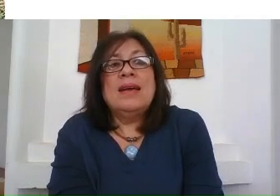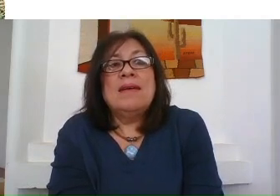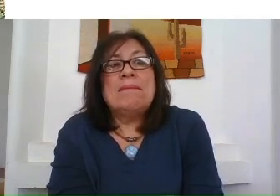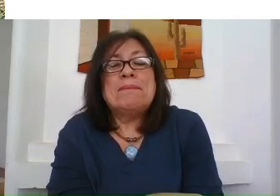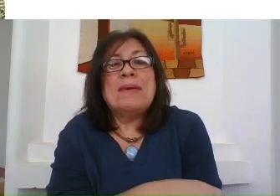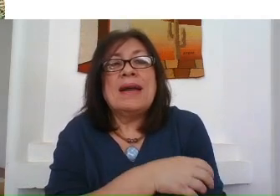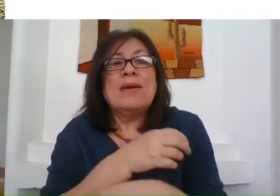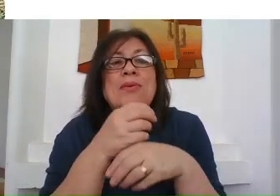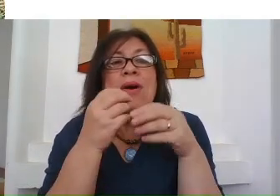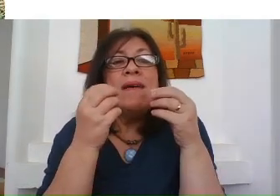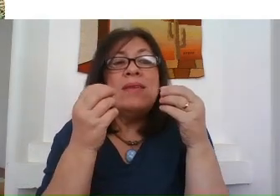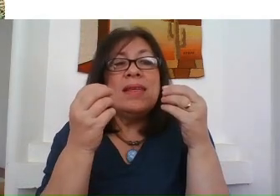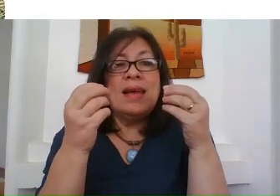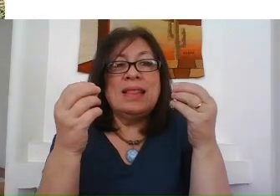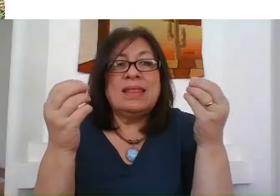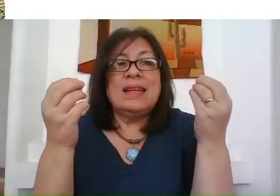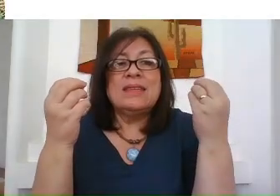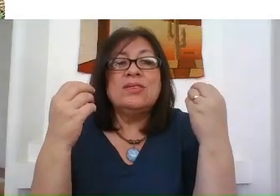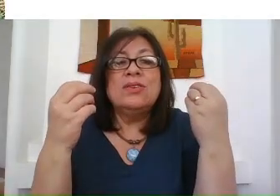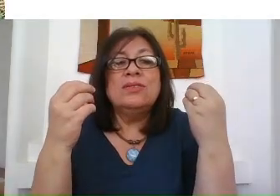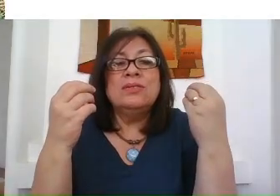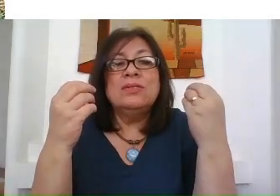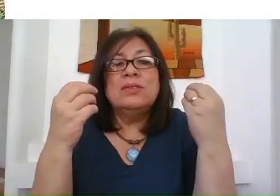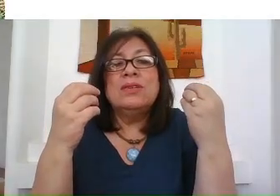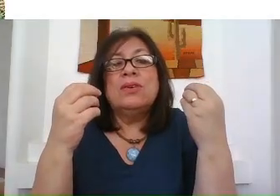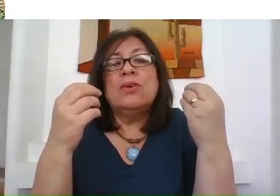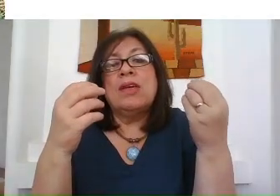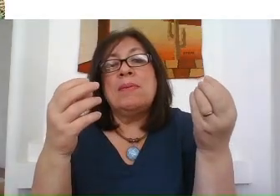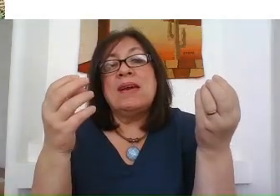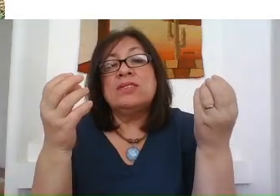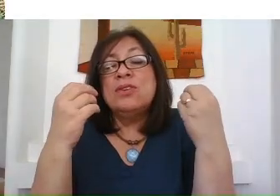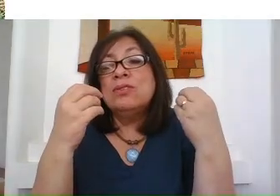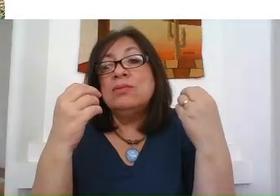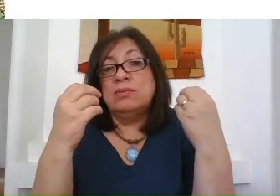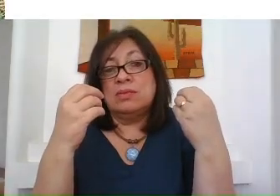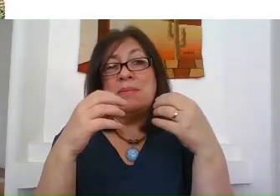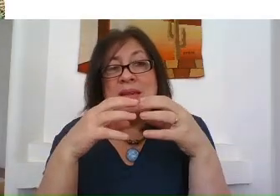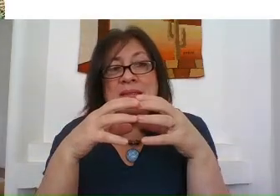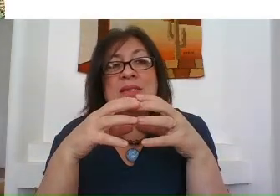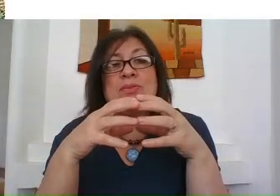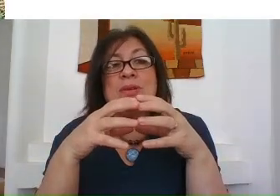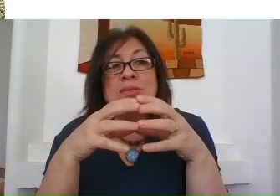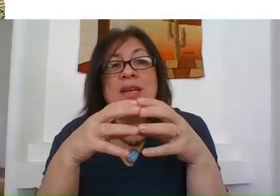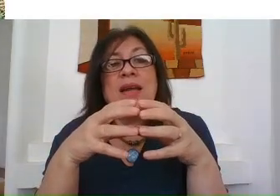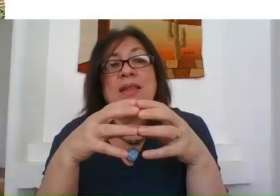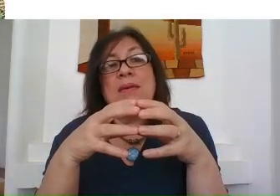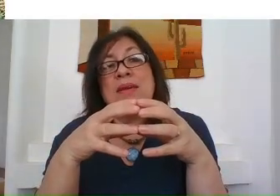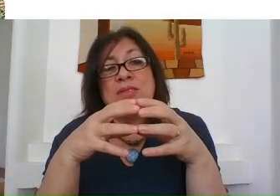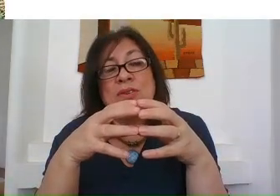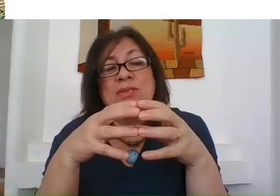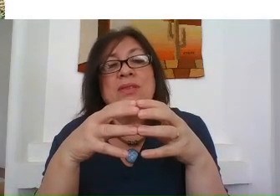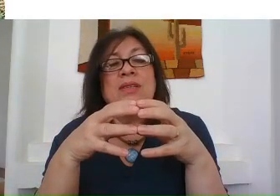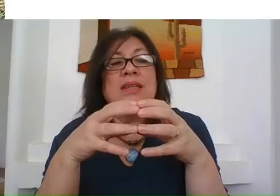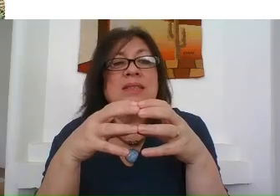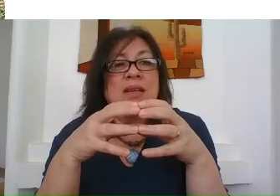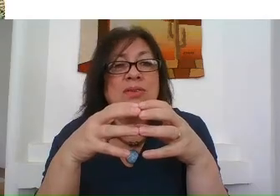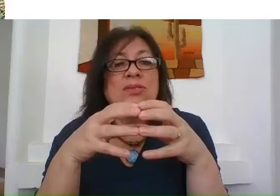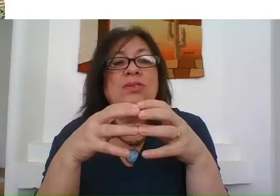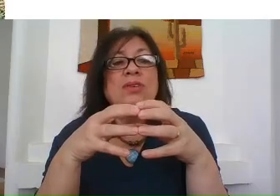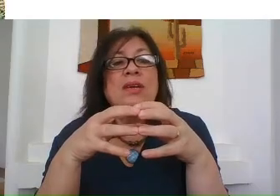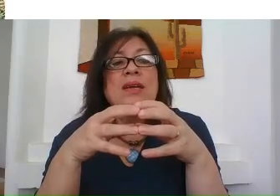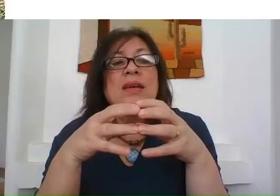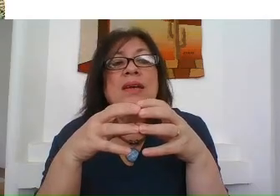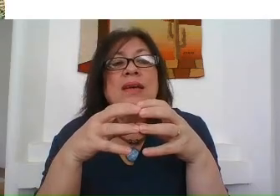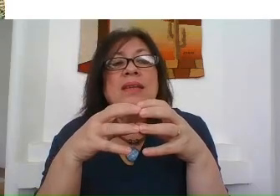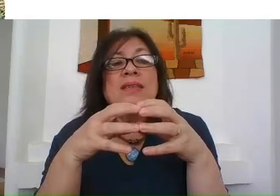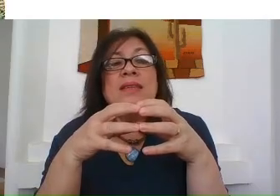Eh, para que uno hable de alteración o desviación, también se suele usar desviación en el